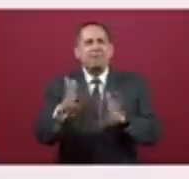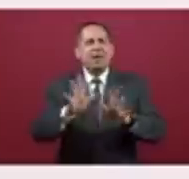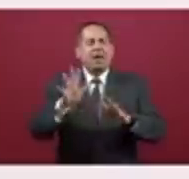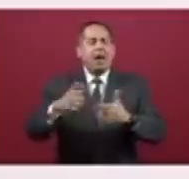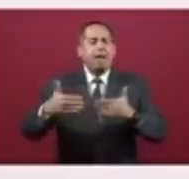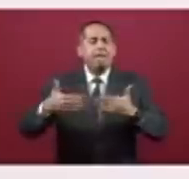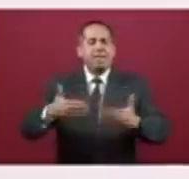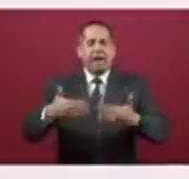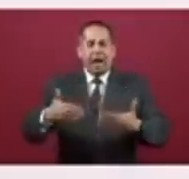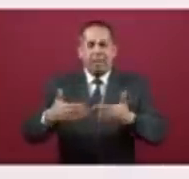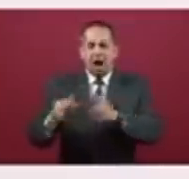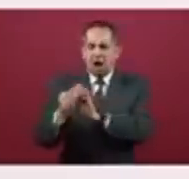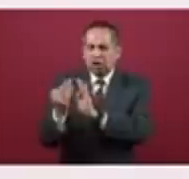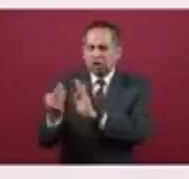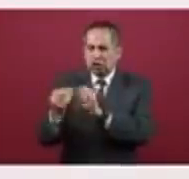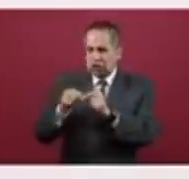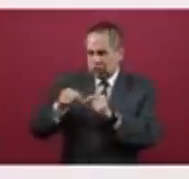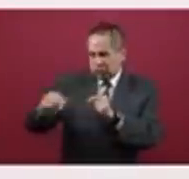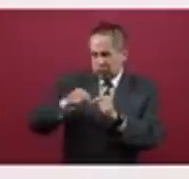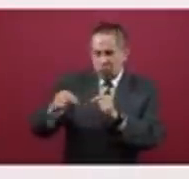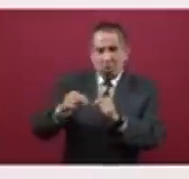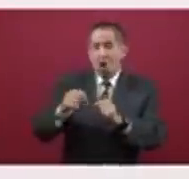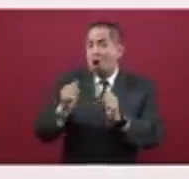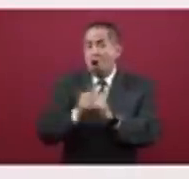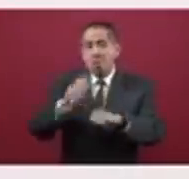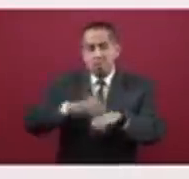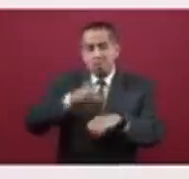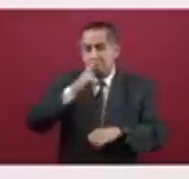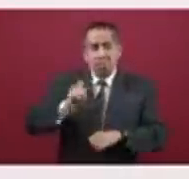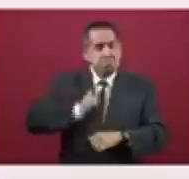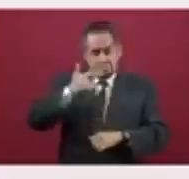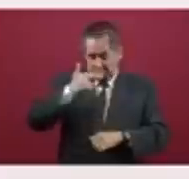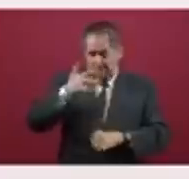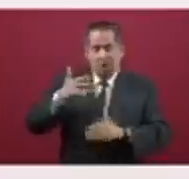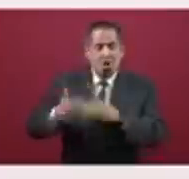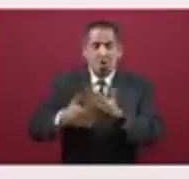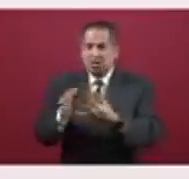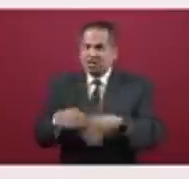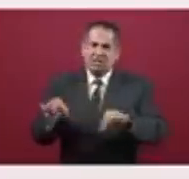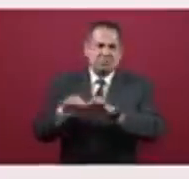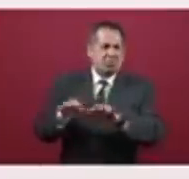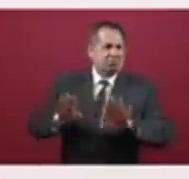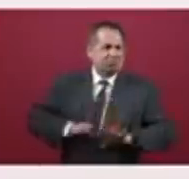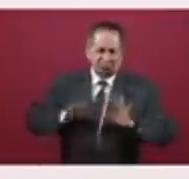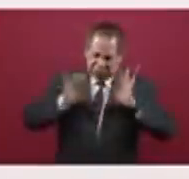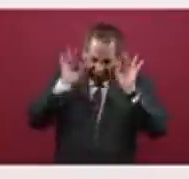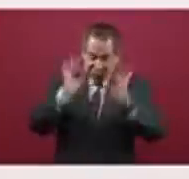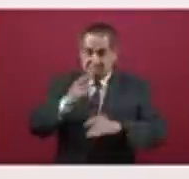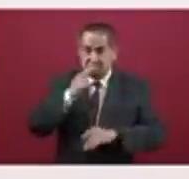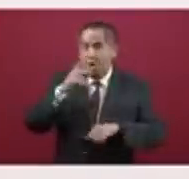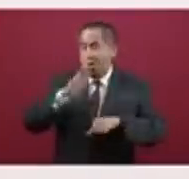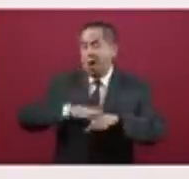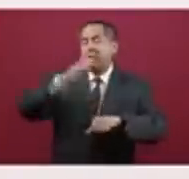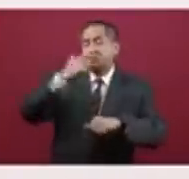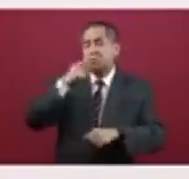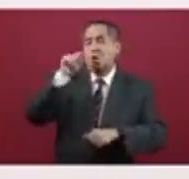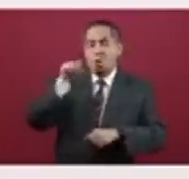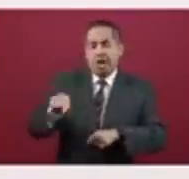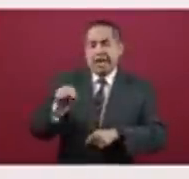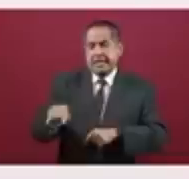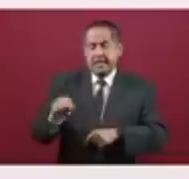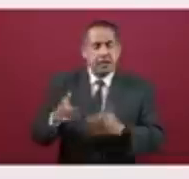y con algunas ventajas importantes adicionales tendremos